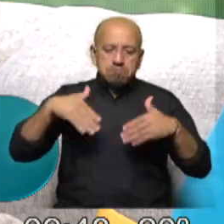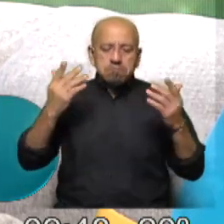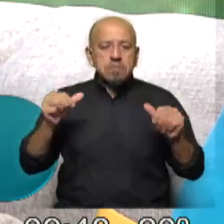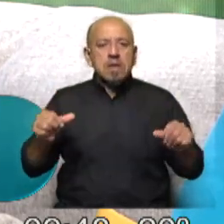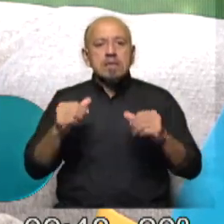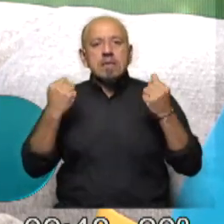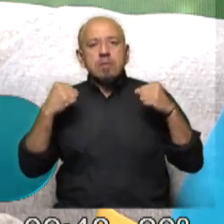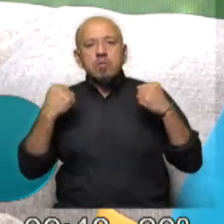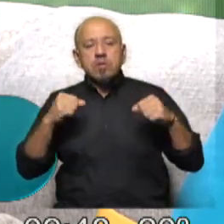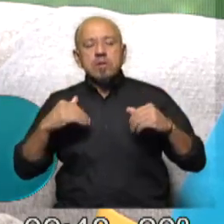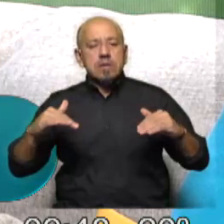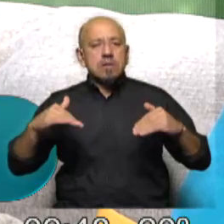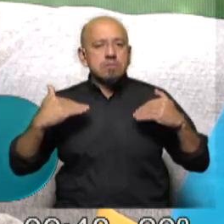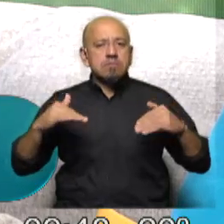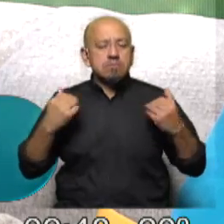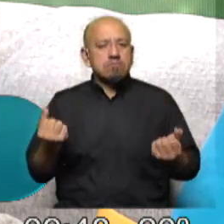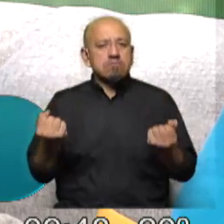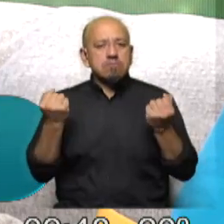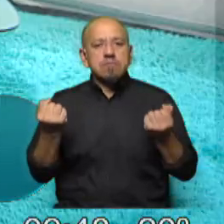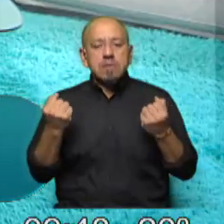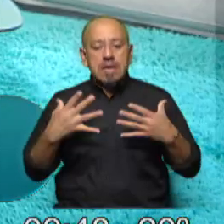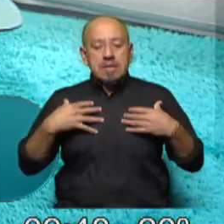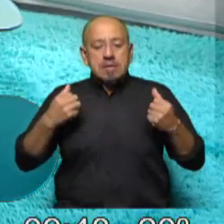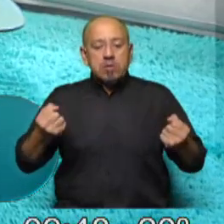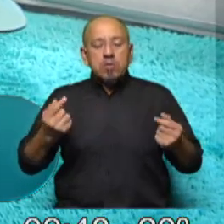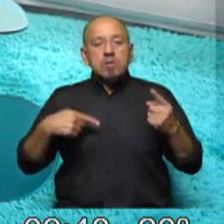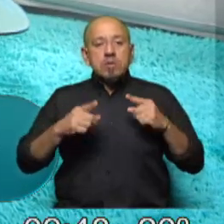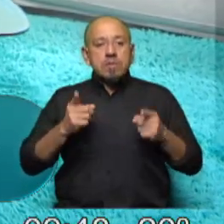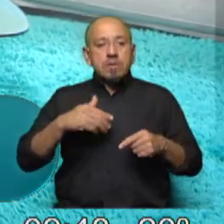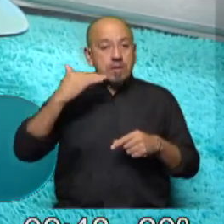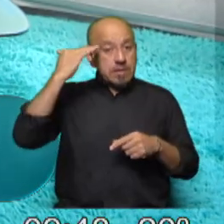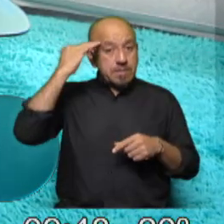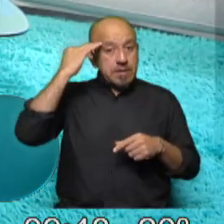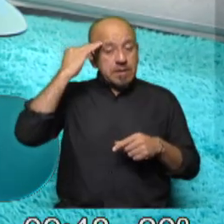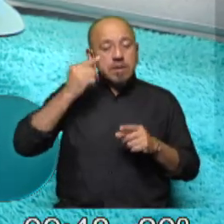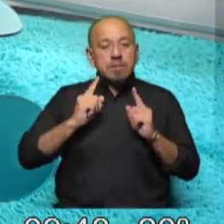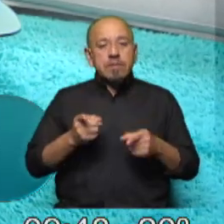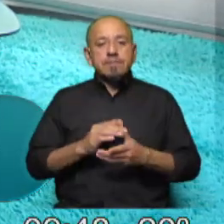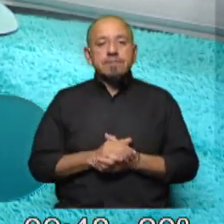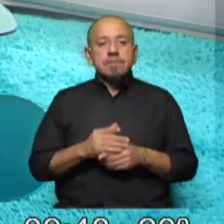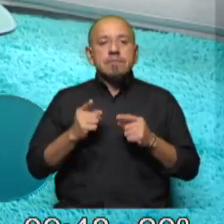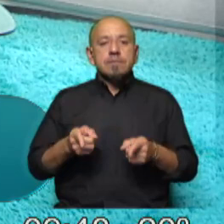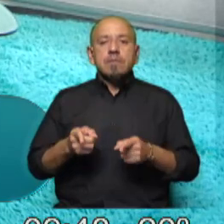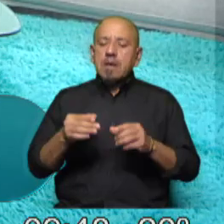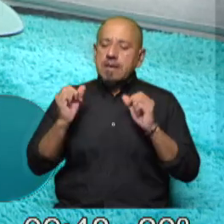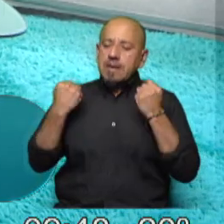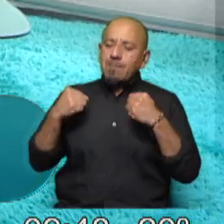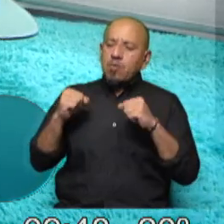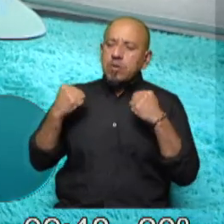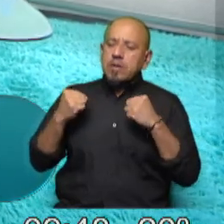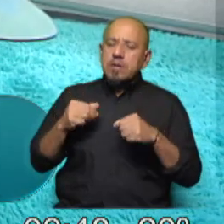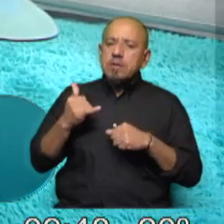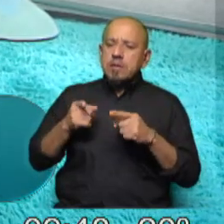hacer ejercicio, nutre la salud, pero nutre la mente también, que eso es muy importante. Y este deporte en particular tiene como